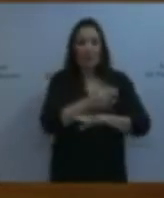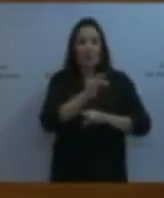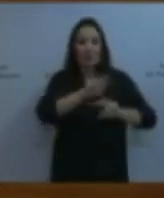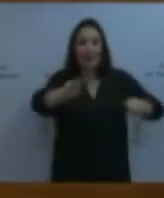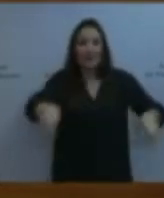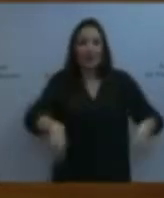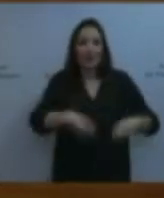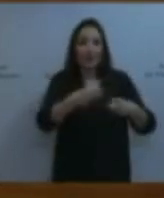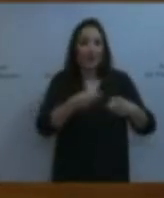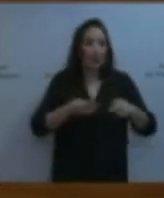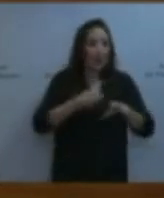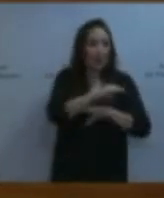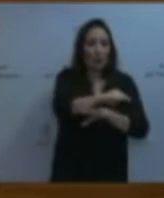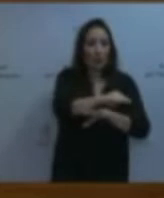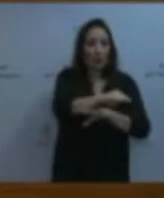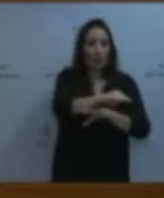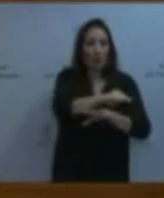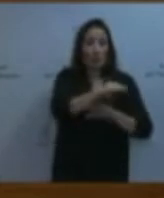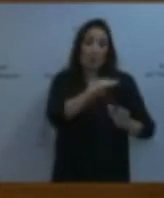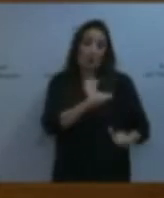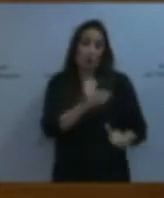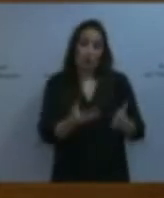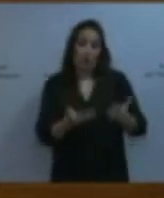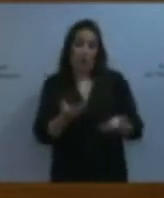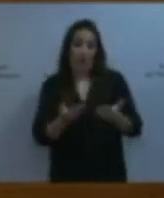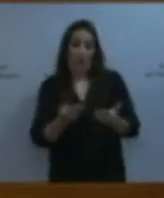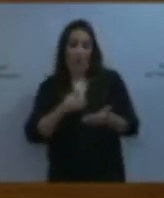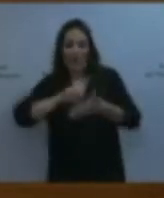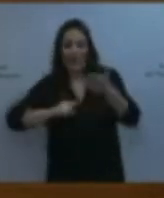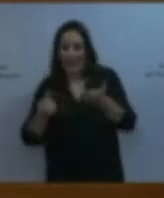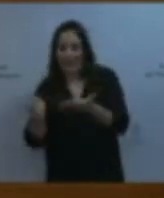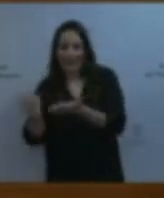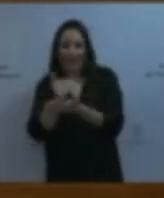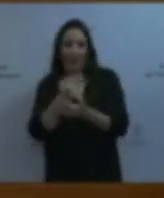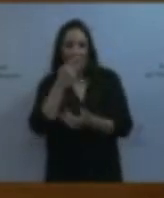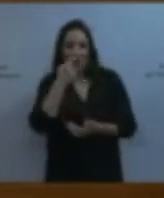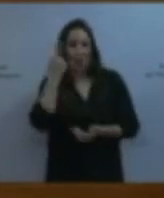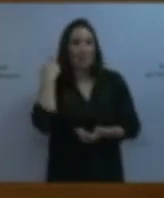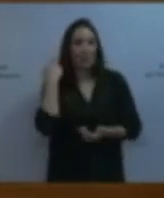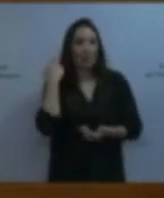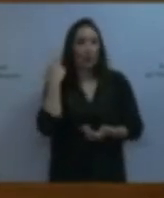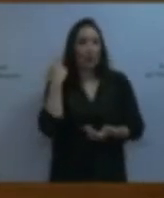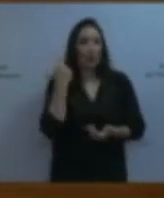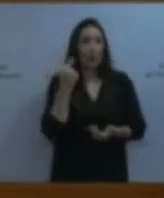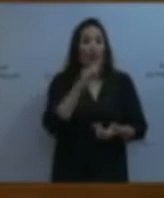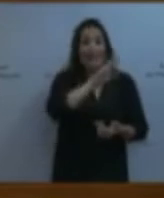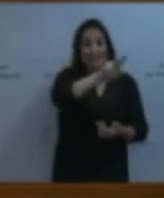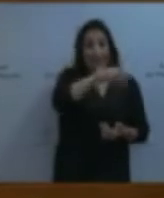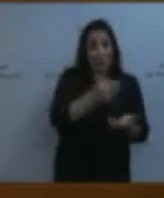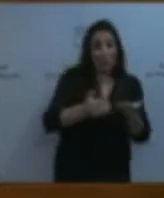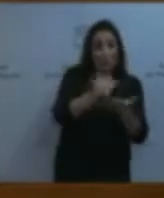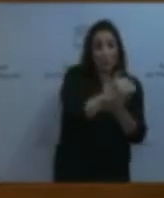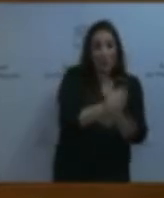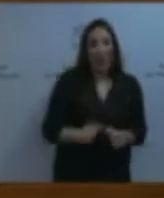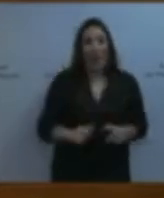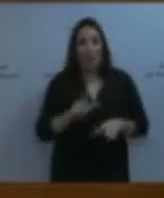que ingresa en concepto de alquileres. En concreto, el año pasado, solo 2 de cada 3 euros. No es